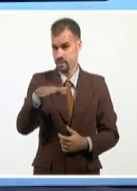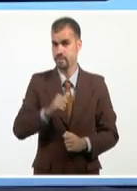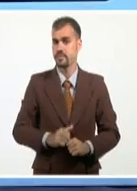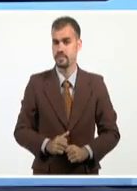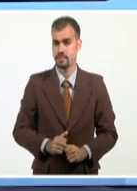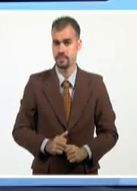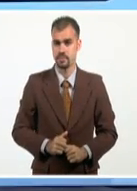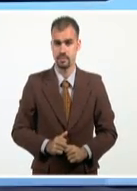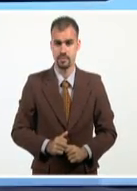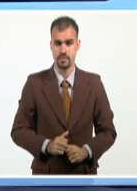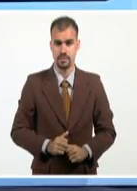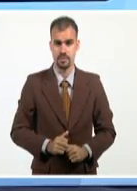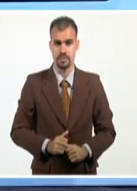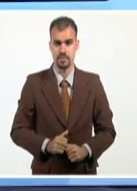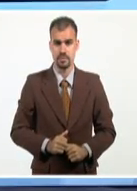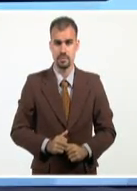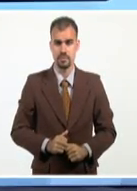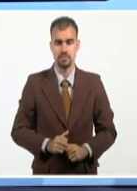meses ha alarmado que